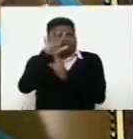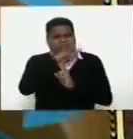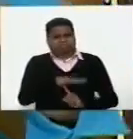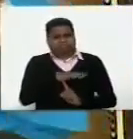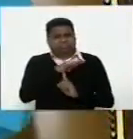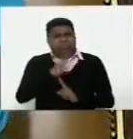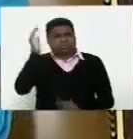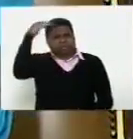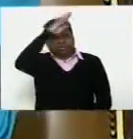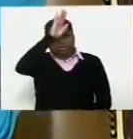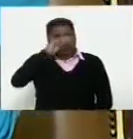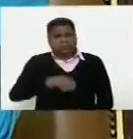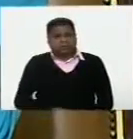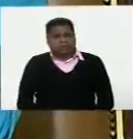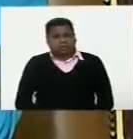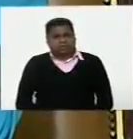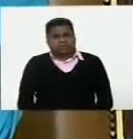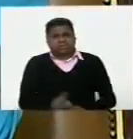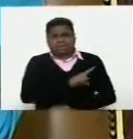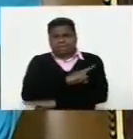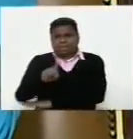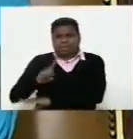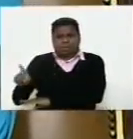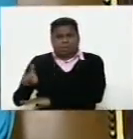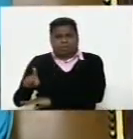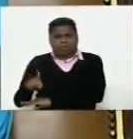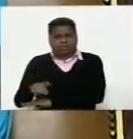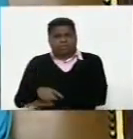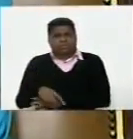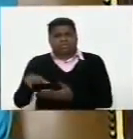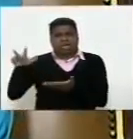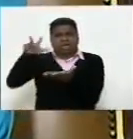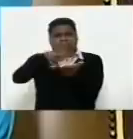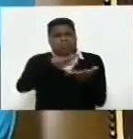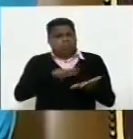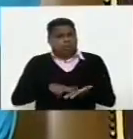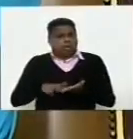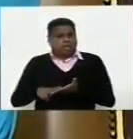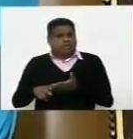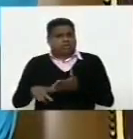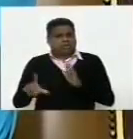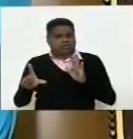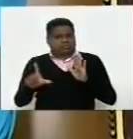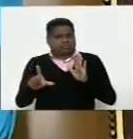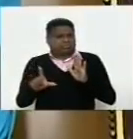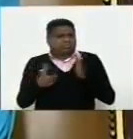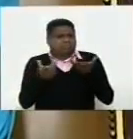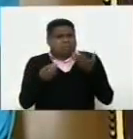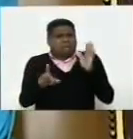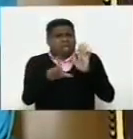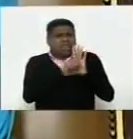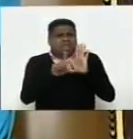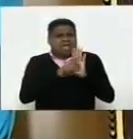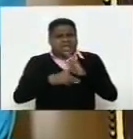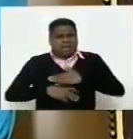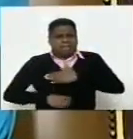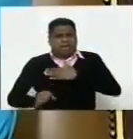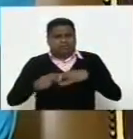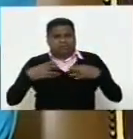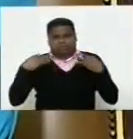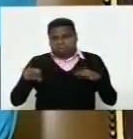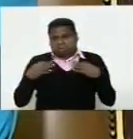Donald Trump de lanzar una orden ejecutiva, ¿qué hacen ustedes aprobando un decreto sobre el parto humanizado? Y yo le digo,